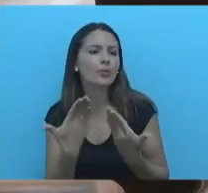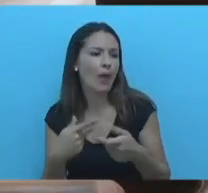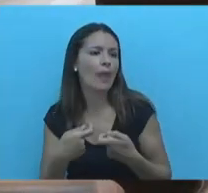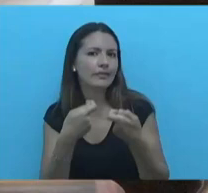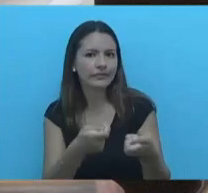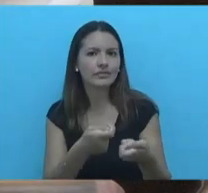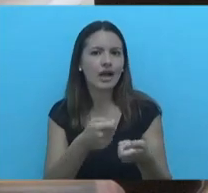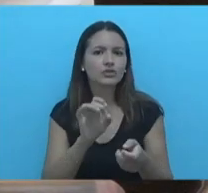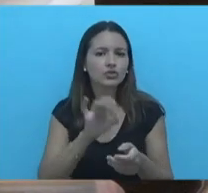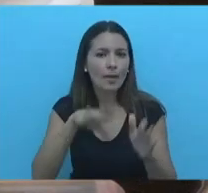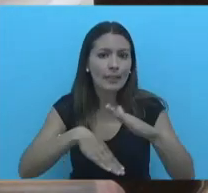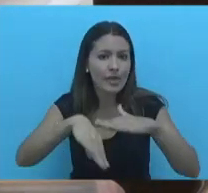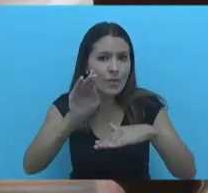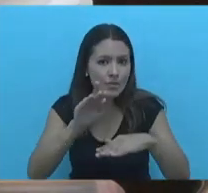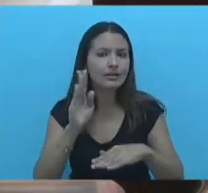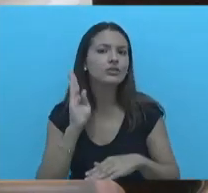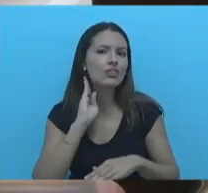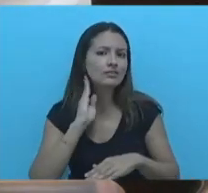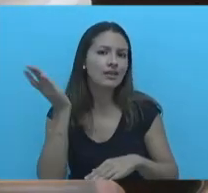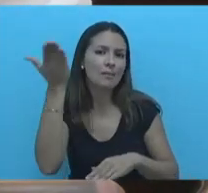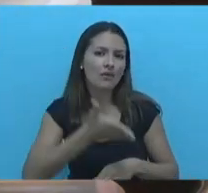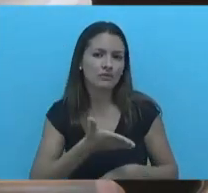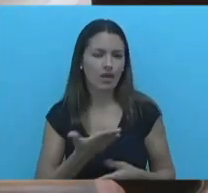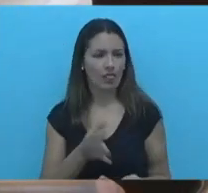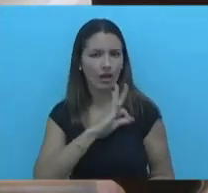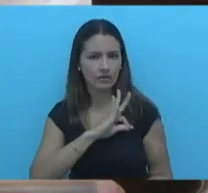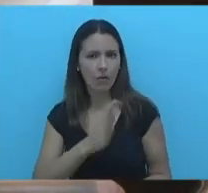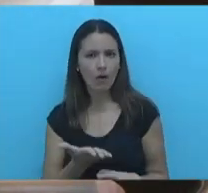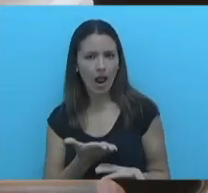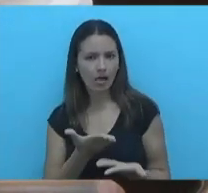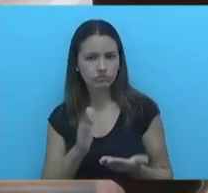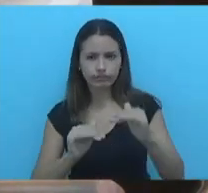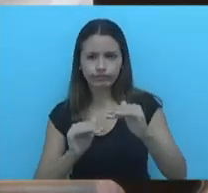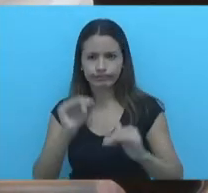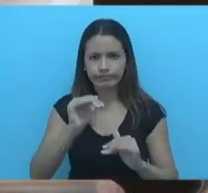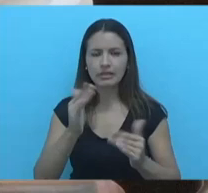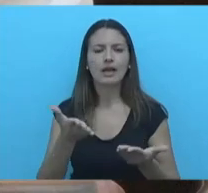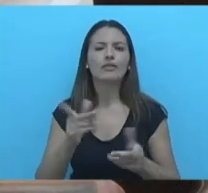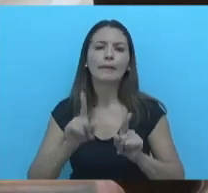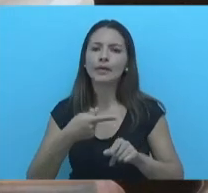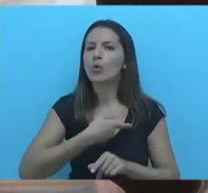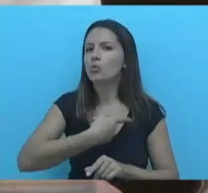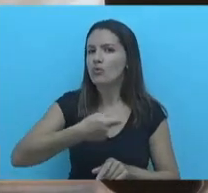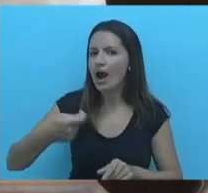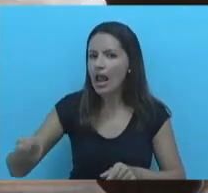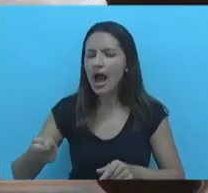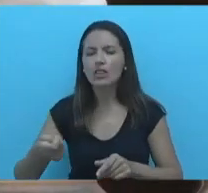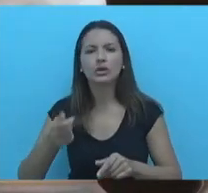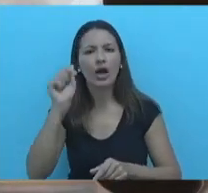orden, ninguna superior al 20%, y en donde los jubilados pensionadas acaban